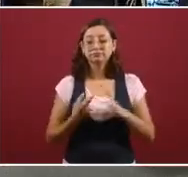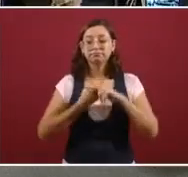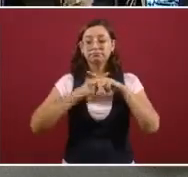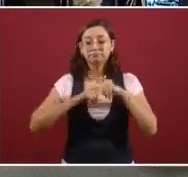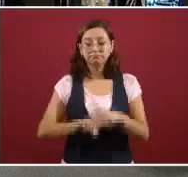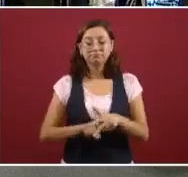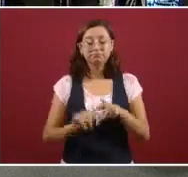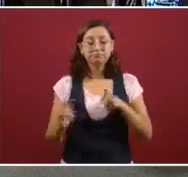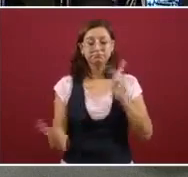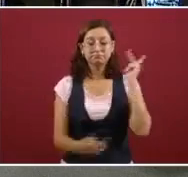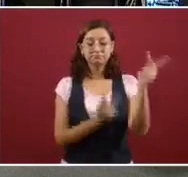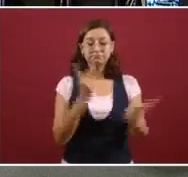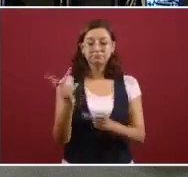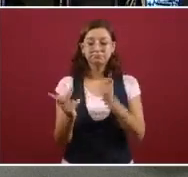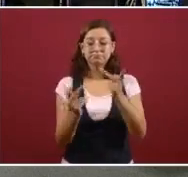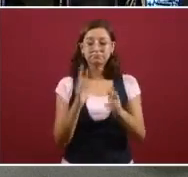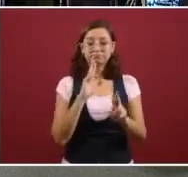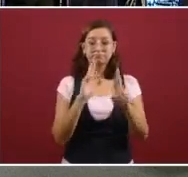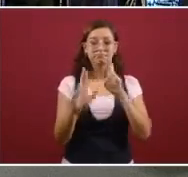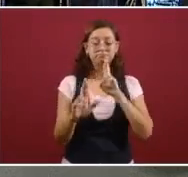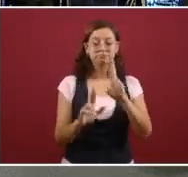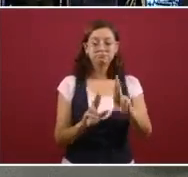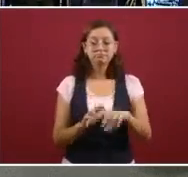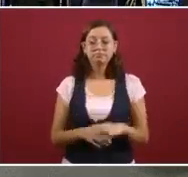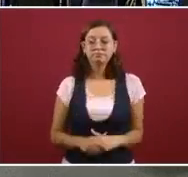la sesión de preguntas y respuestas.